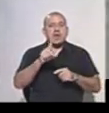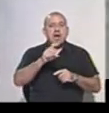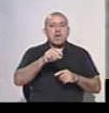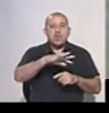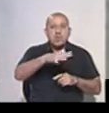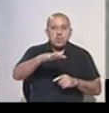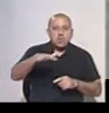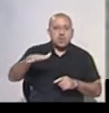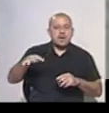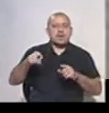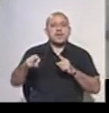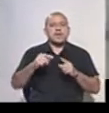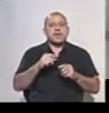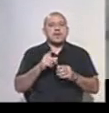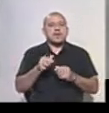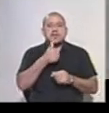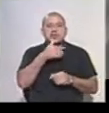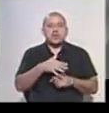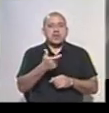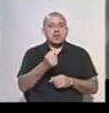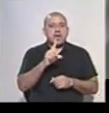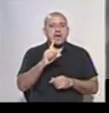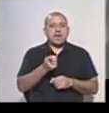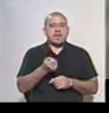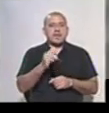la historia de las algas.